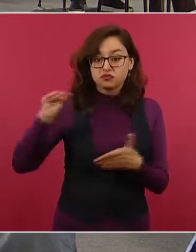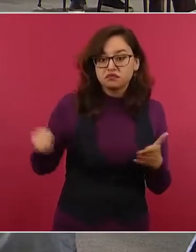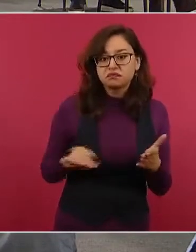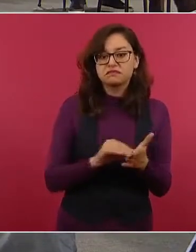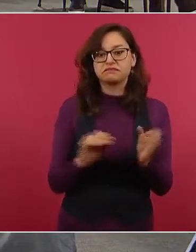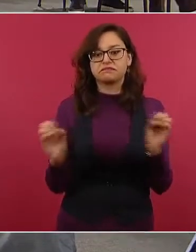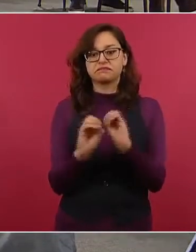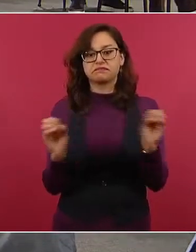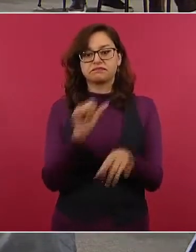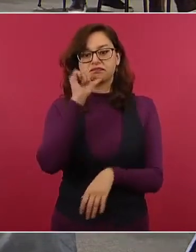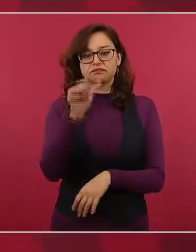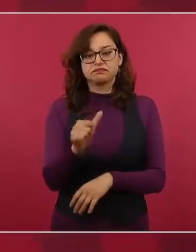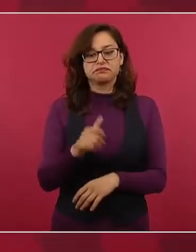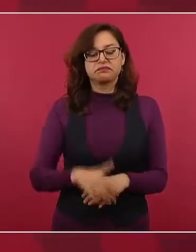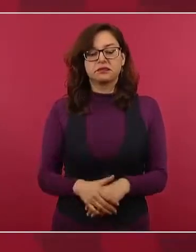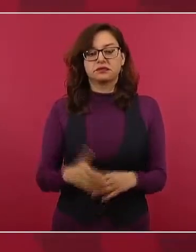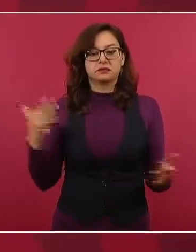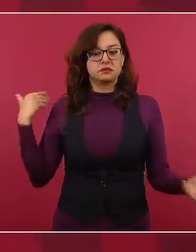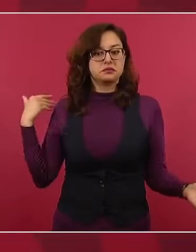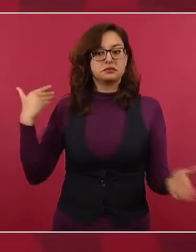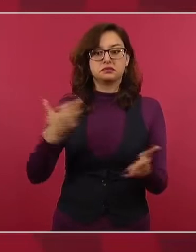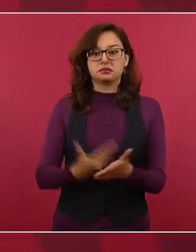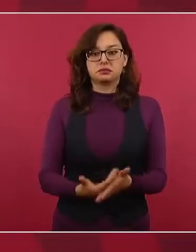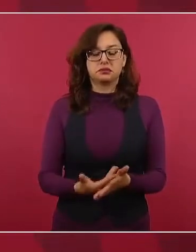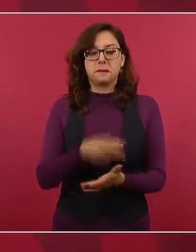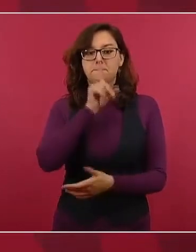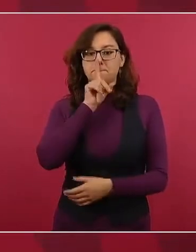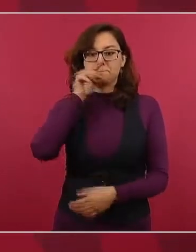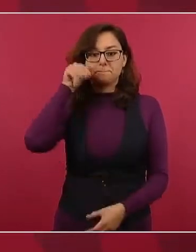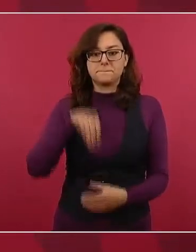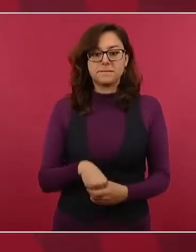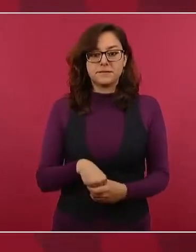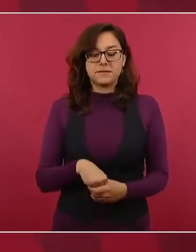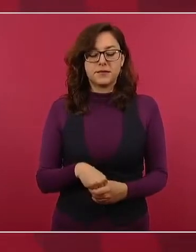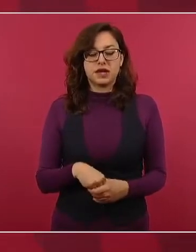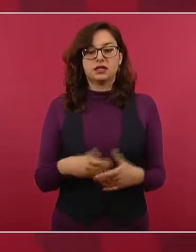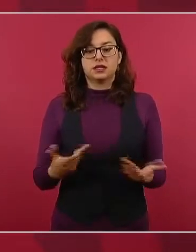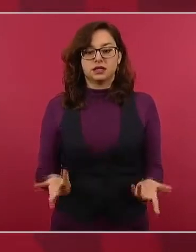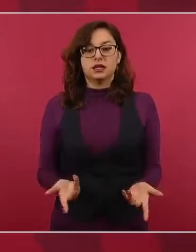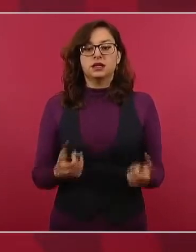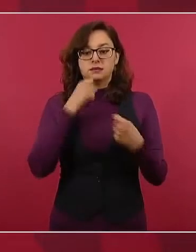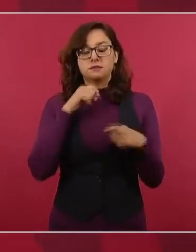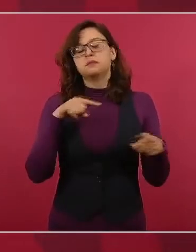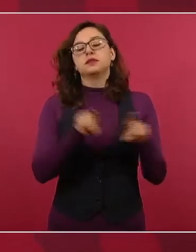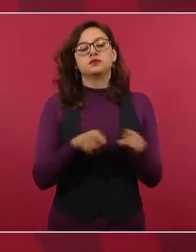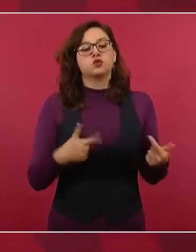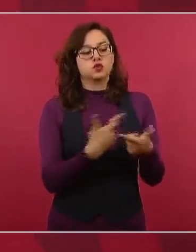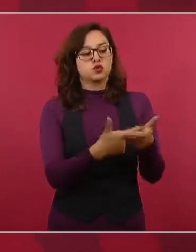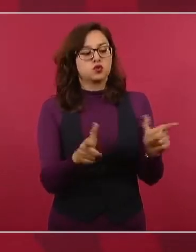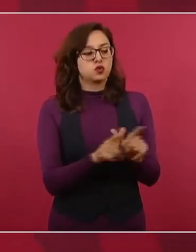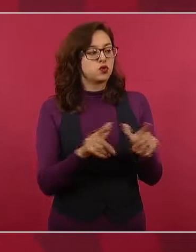estaba secuestrado. al servicio de una minoría rapaz.